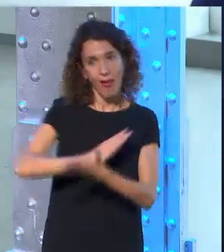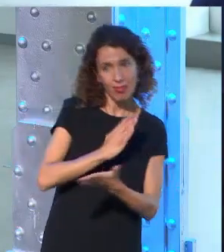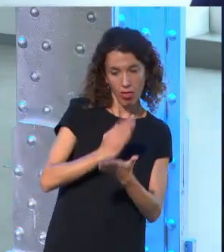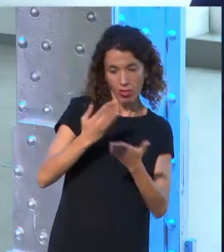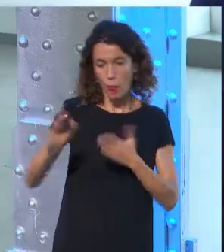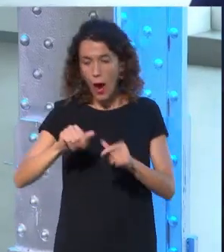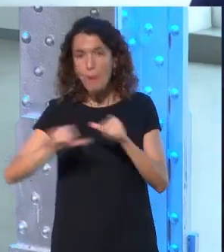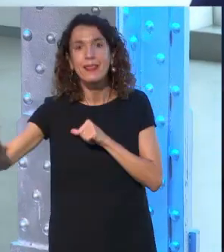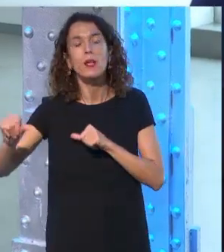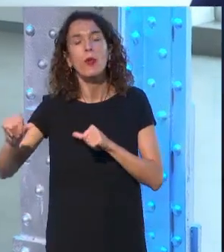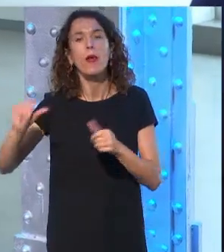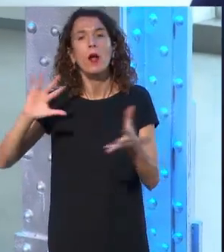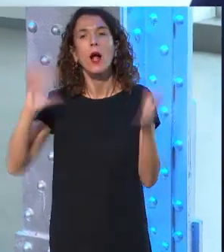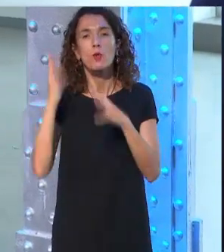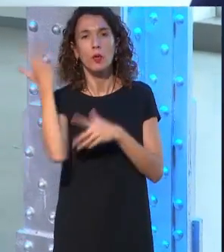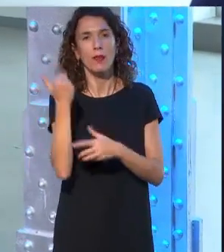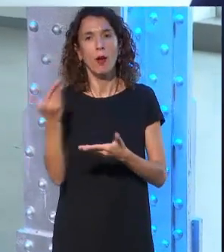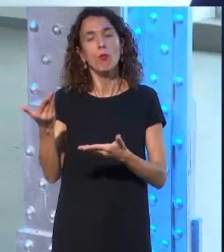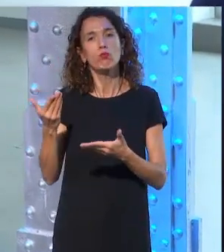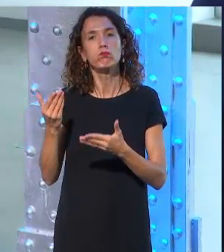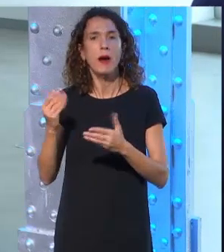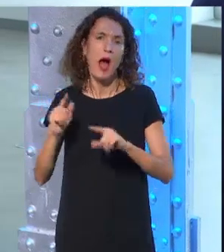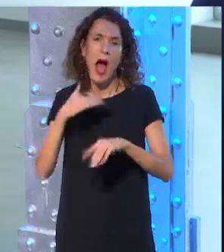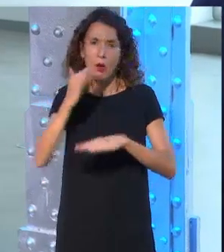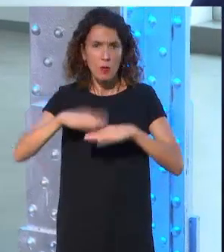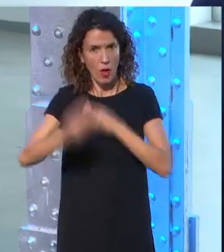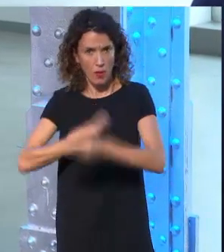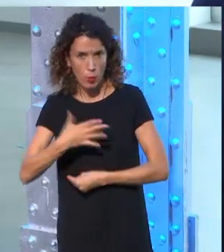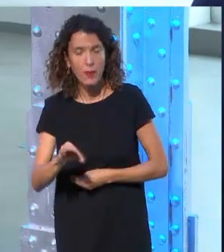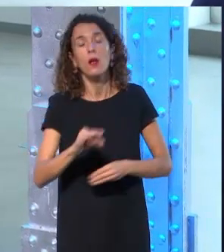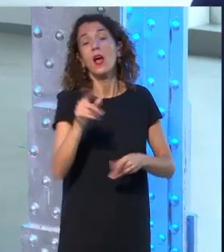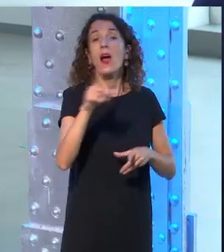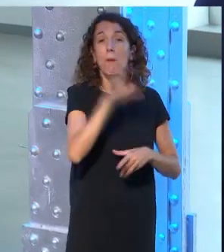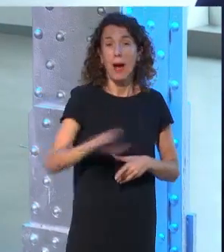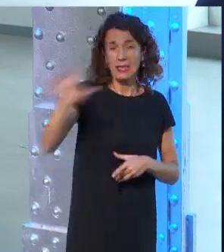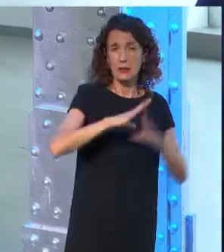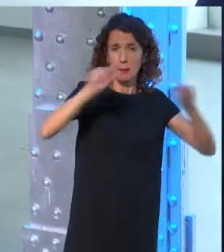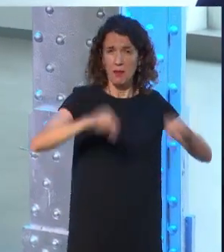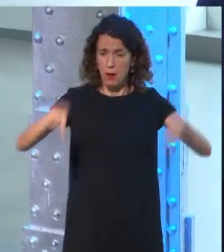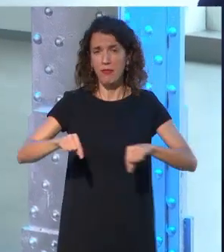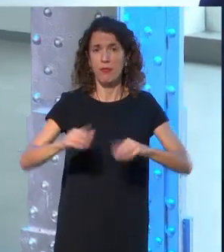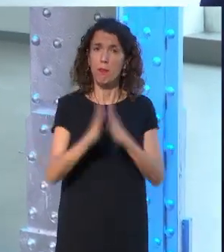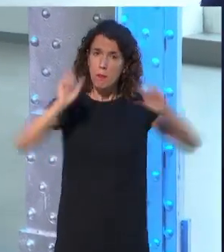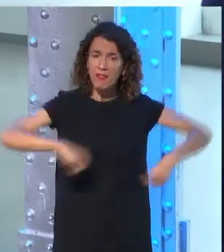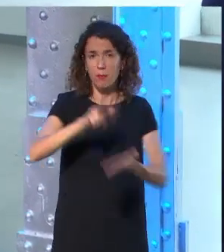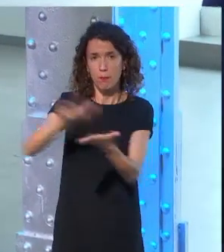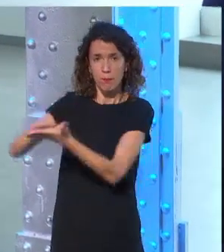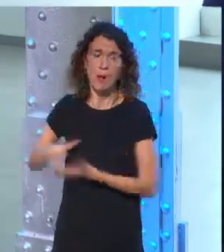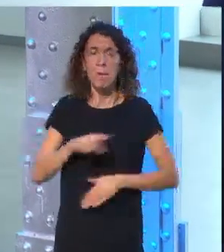climático. Casi toda la comunidad internacional ha firmado el acuerdo, lo han ratificado a día de